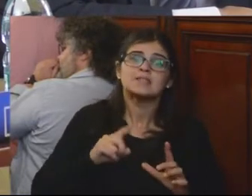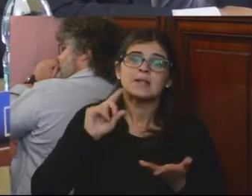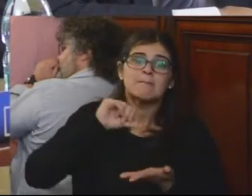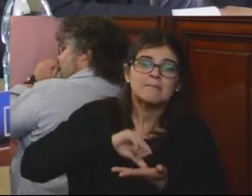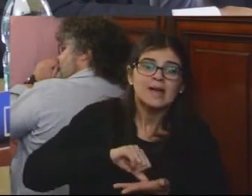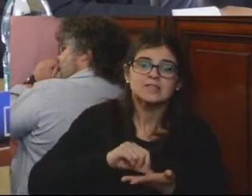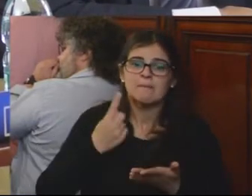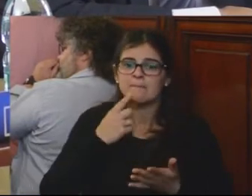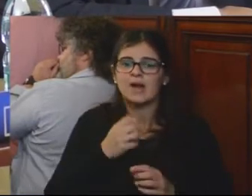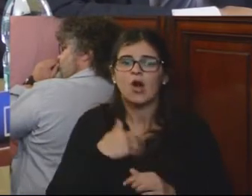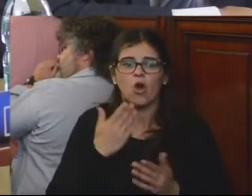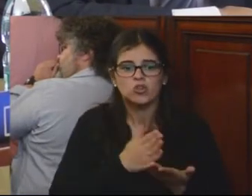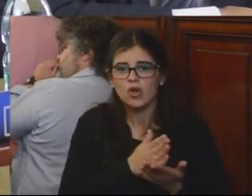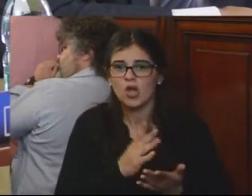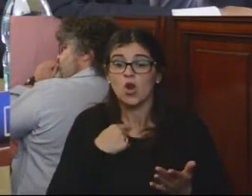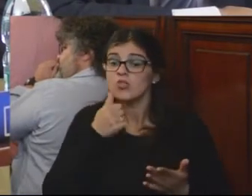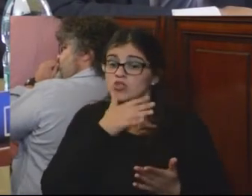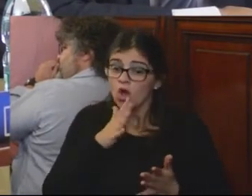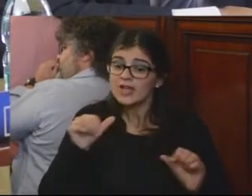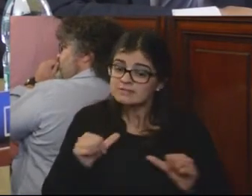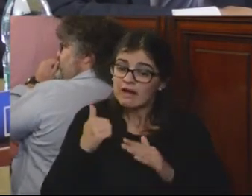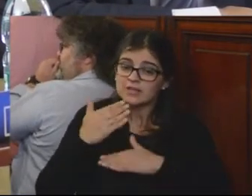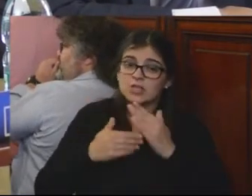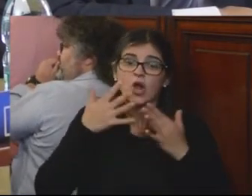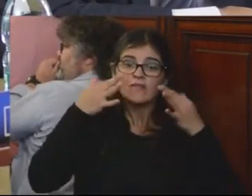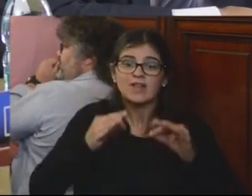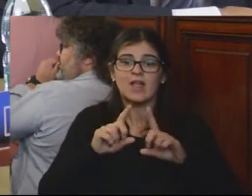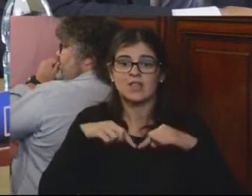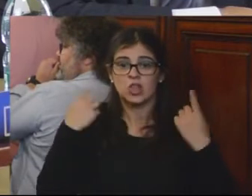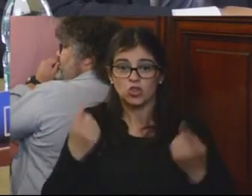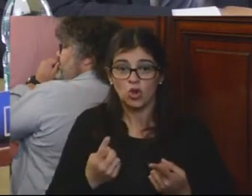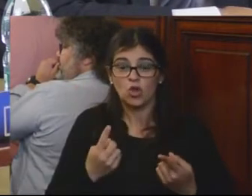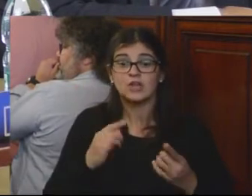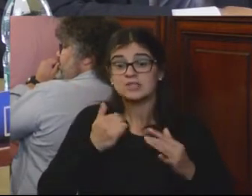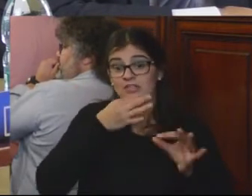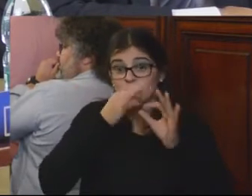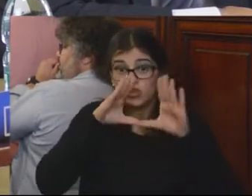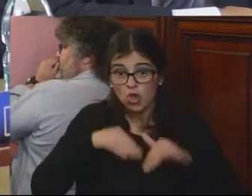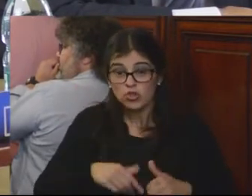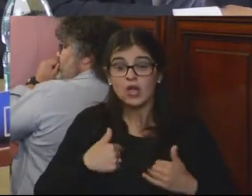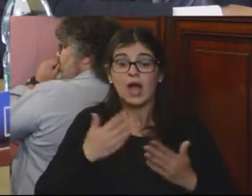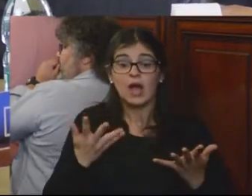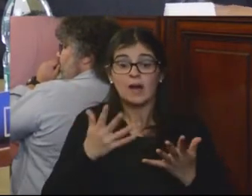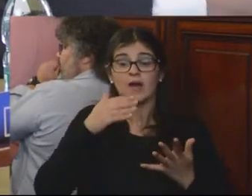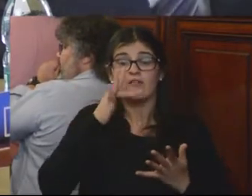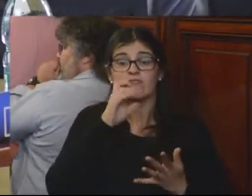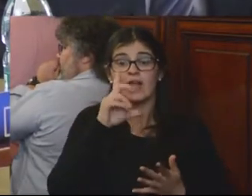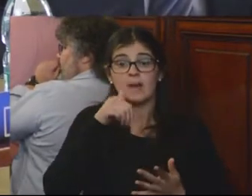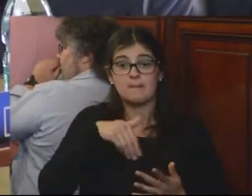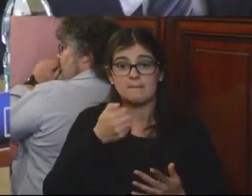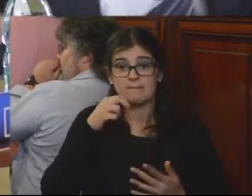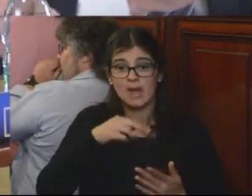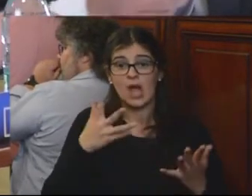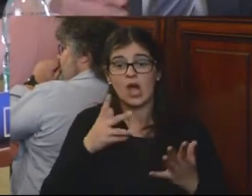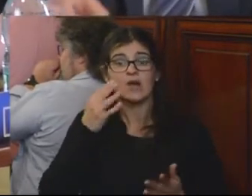para ningún relato nuestra historia se construye con las verdades de todos si yo he dicho todo esto y la palabra marian fridman director del programa verdad y